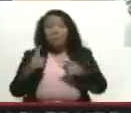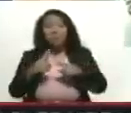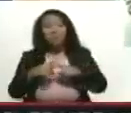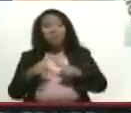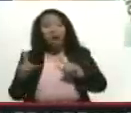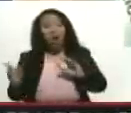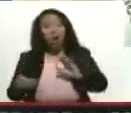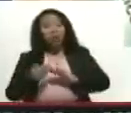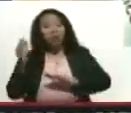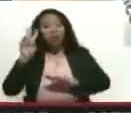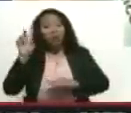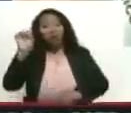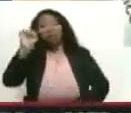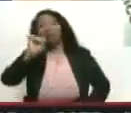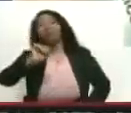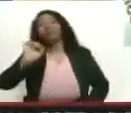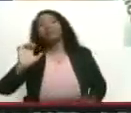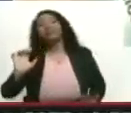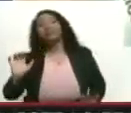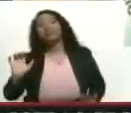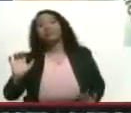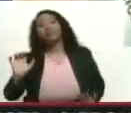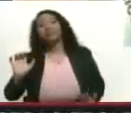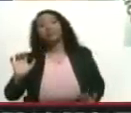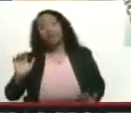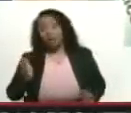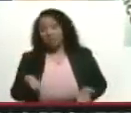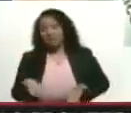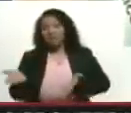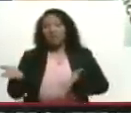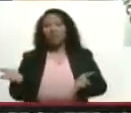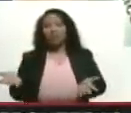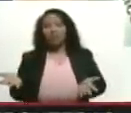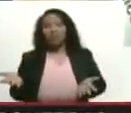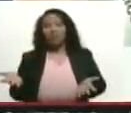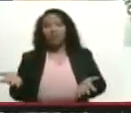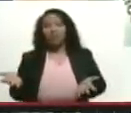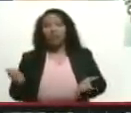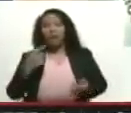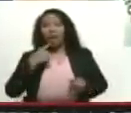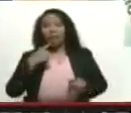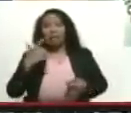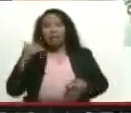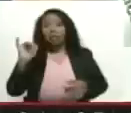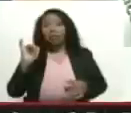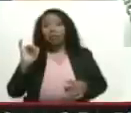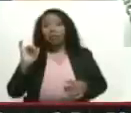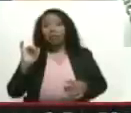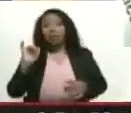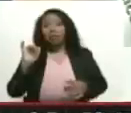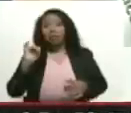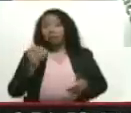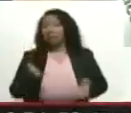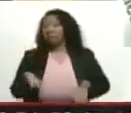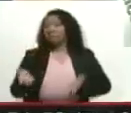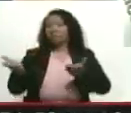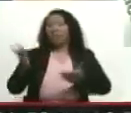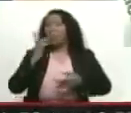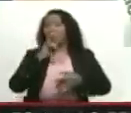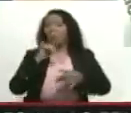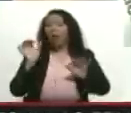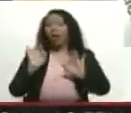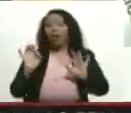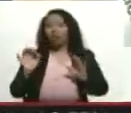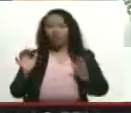contra Venezuela, sí. Denle. Como dirían, dale que no viene carro.